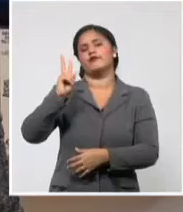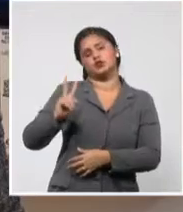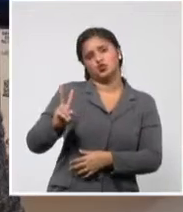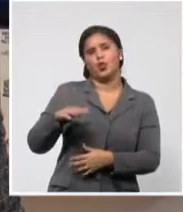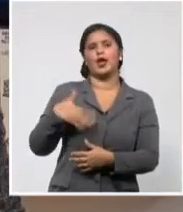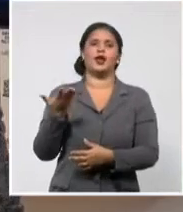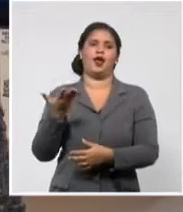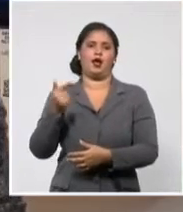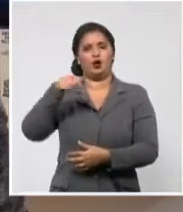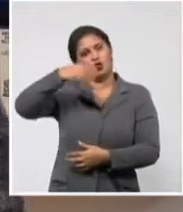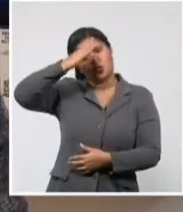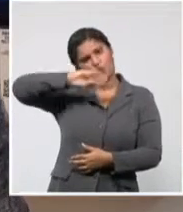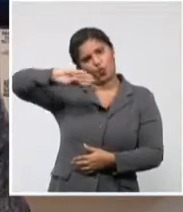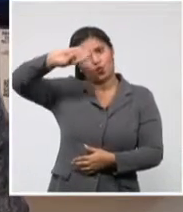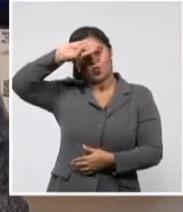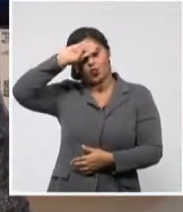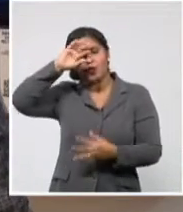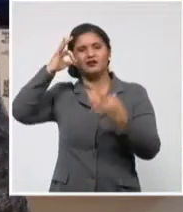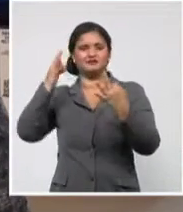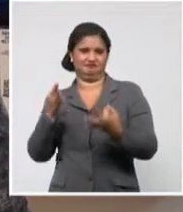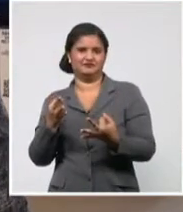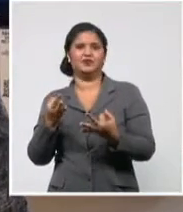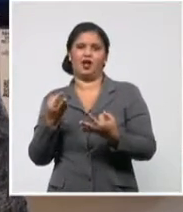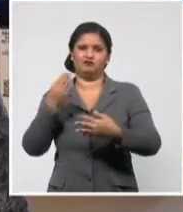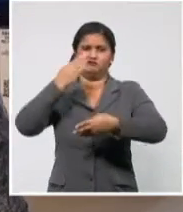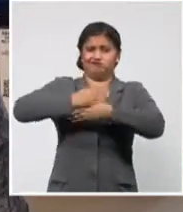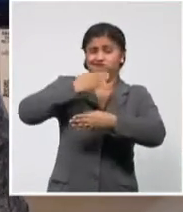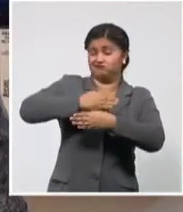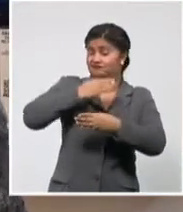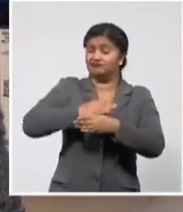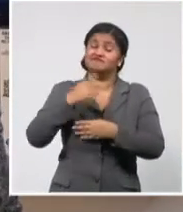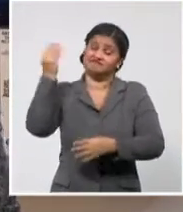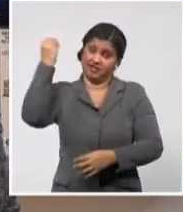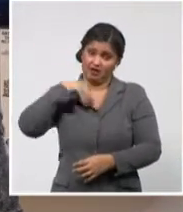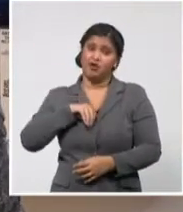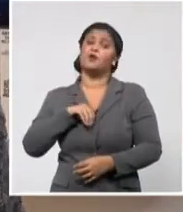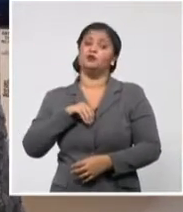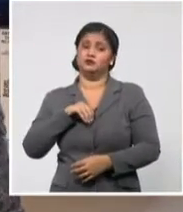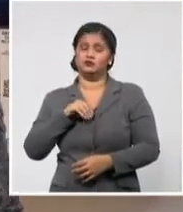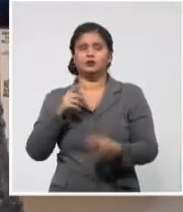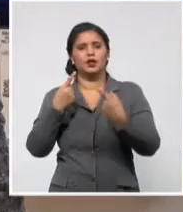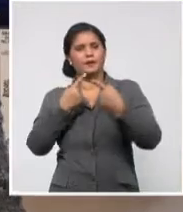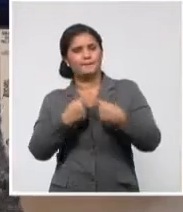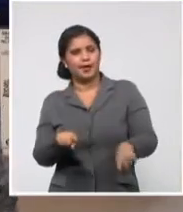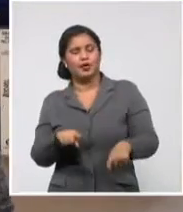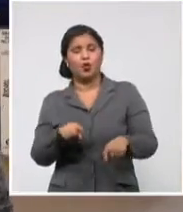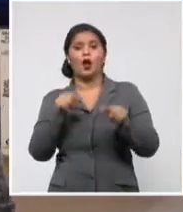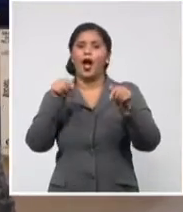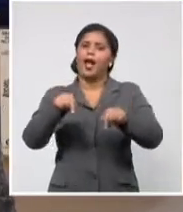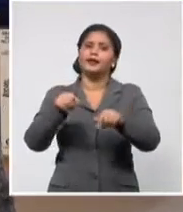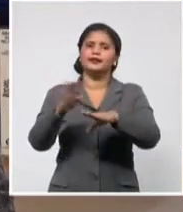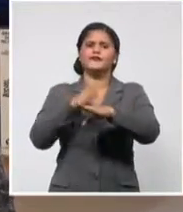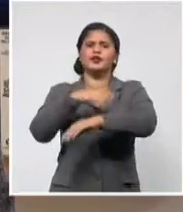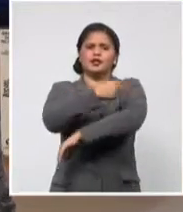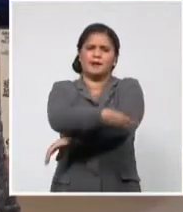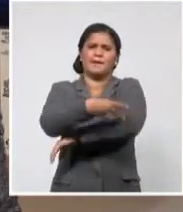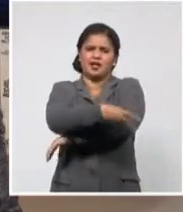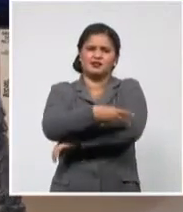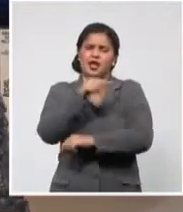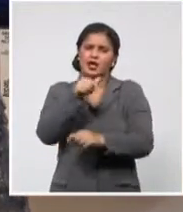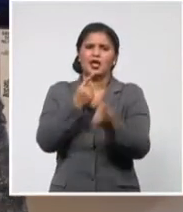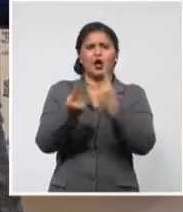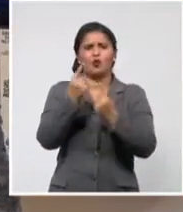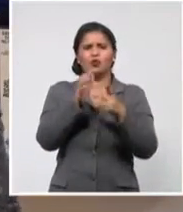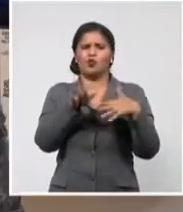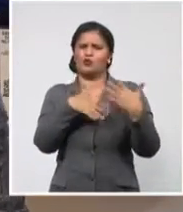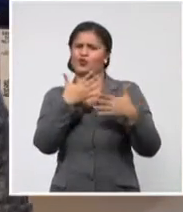todas las presiones, de la llegada al poder de Alberto Fernández en Argentina, de López Obrador en México, dos países importantes, dos gobiernos